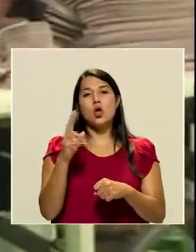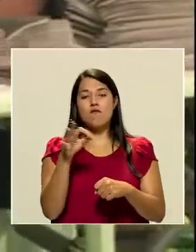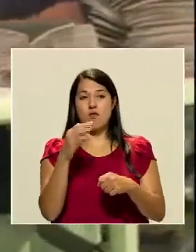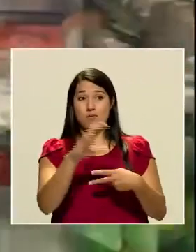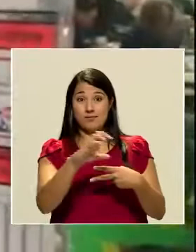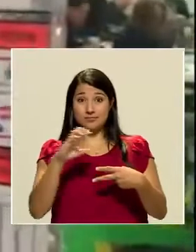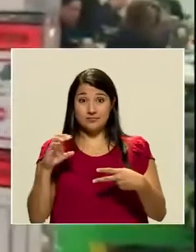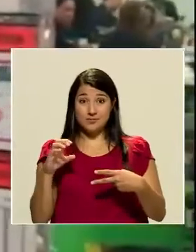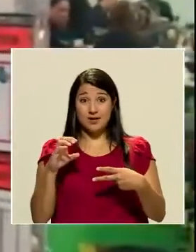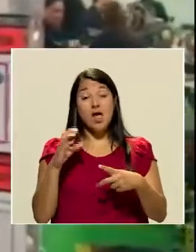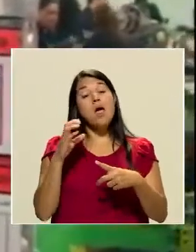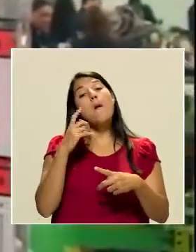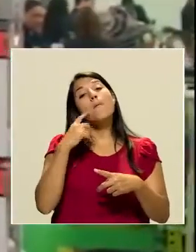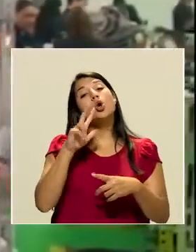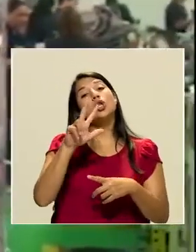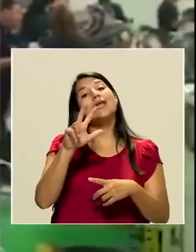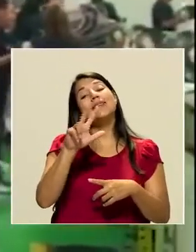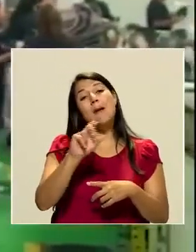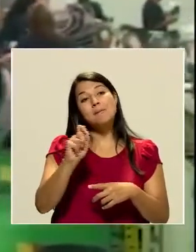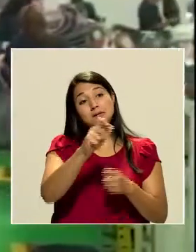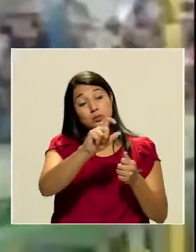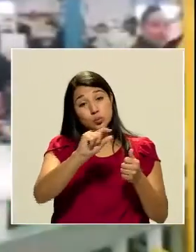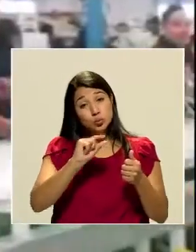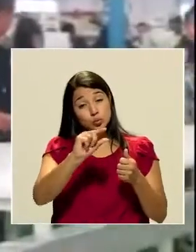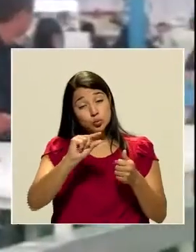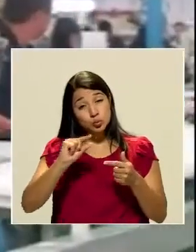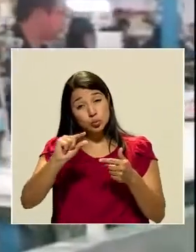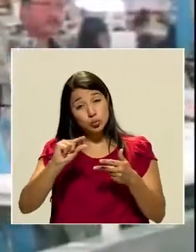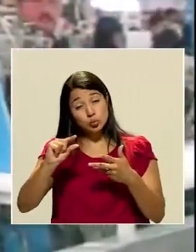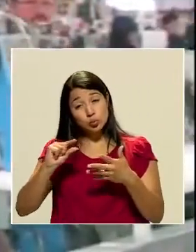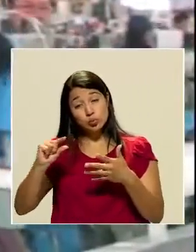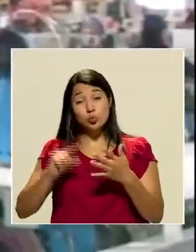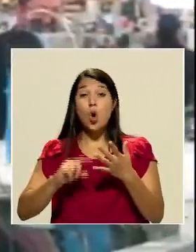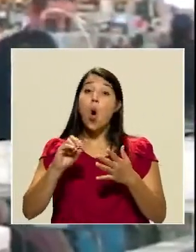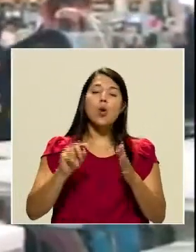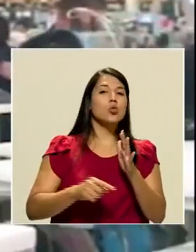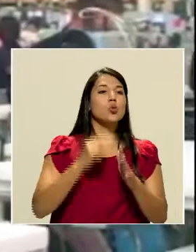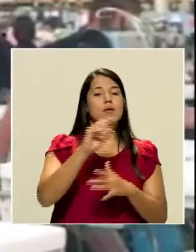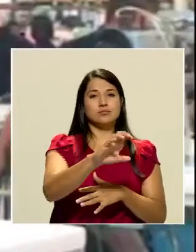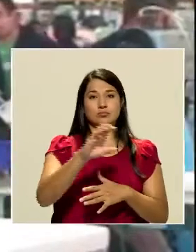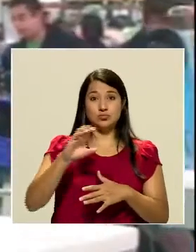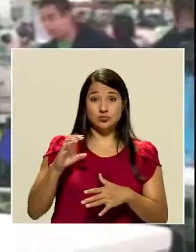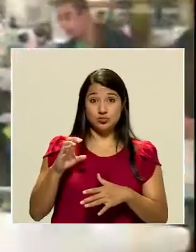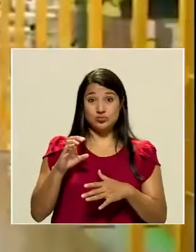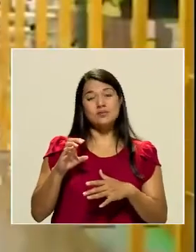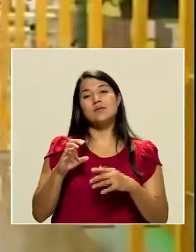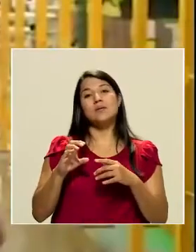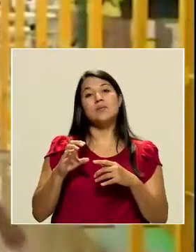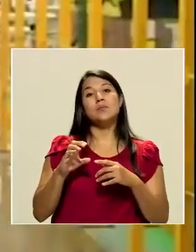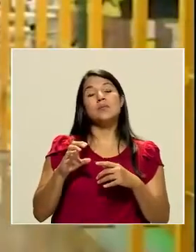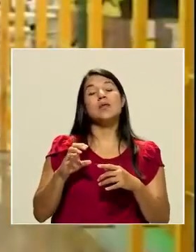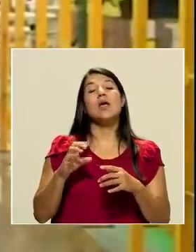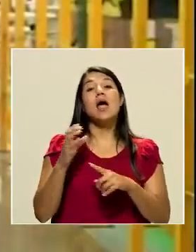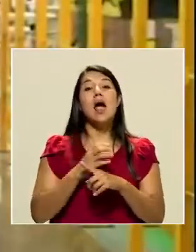mensuales durante 30 meses hasta agotar el saldo acumulado o el retiro acelerado que aporta el 25% del saldo acumulado cada 9